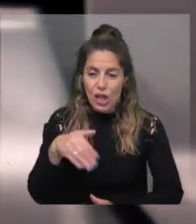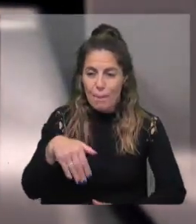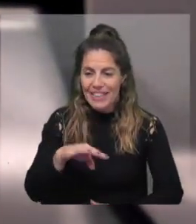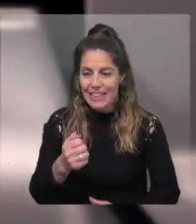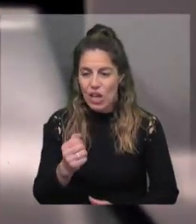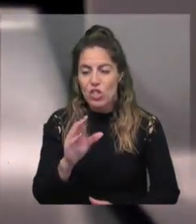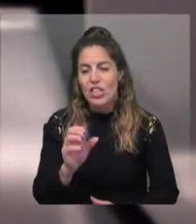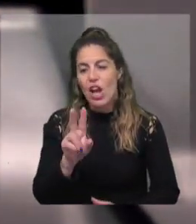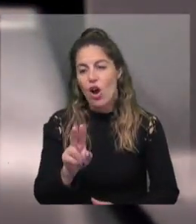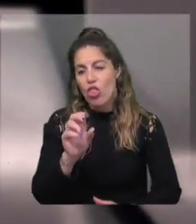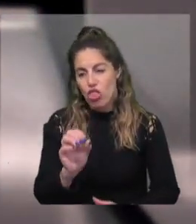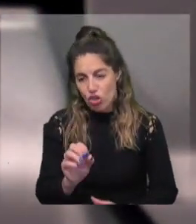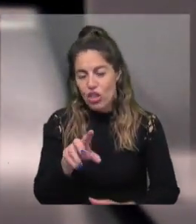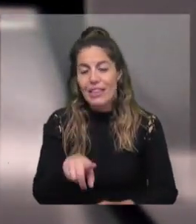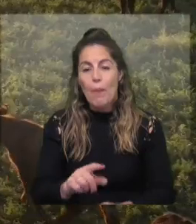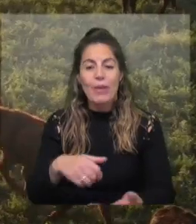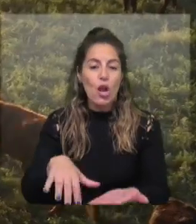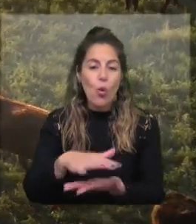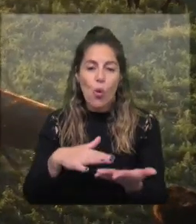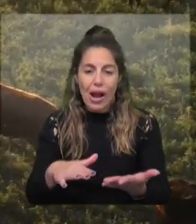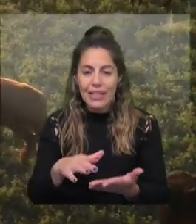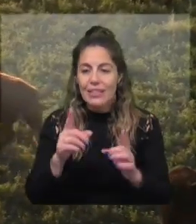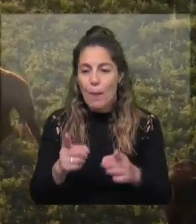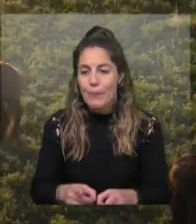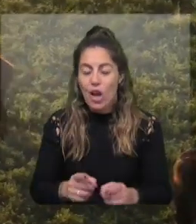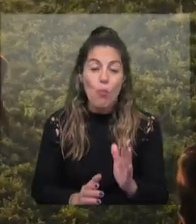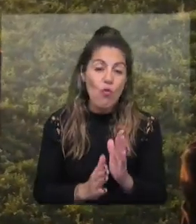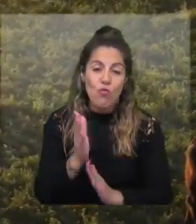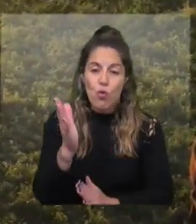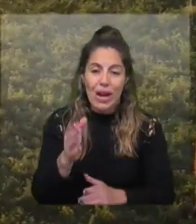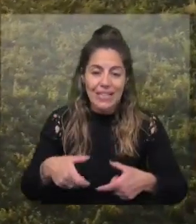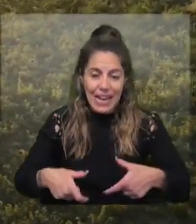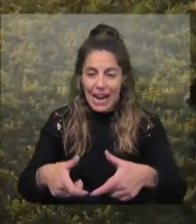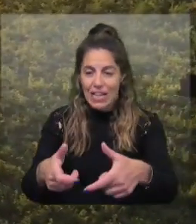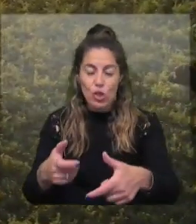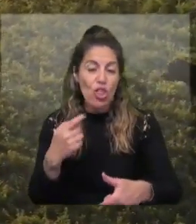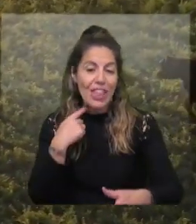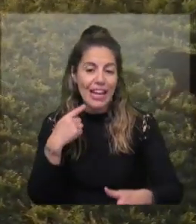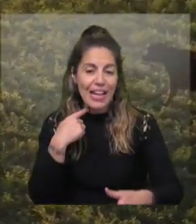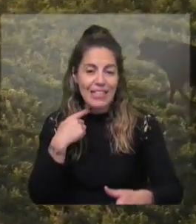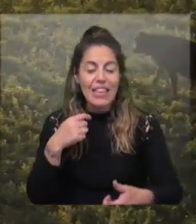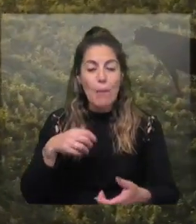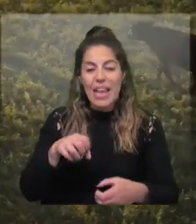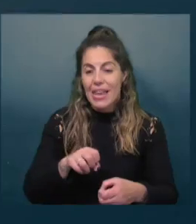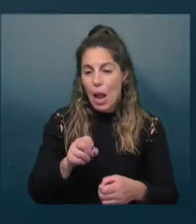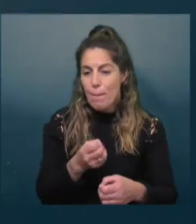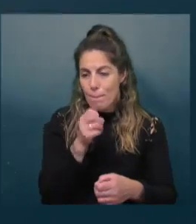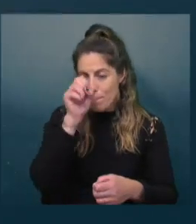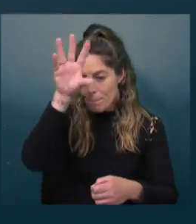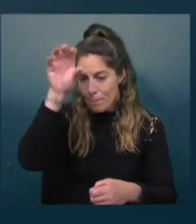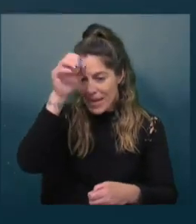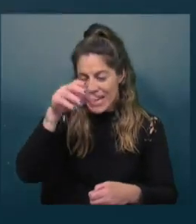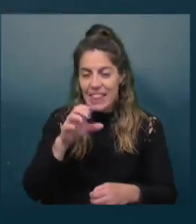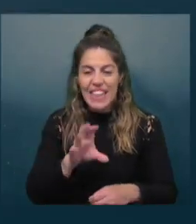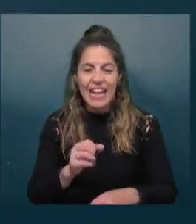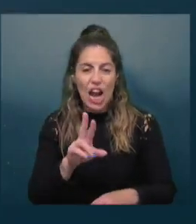CO2 a escala de instalaciones y equipos individuales, como fugas en gasoductos, venteos en minas de carbón o fugas en un sistema de